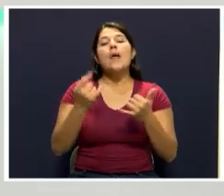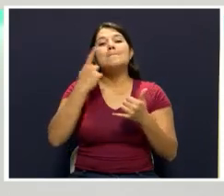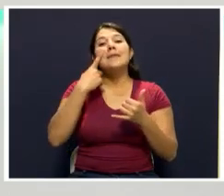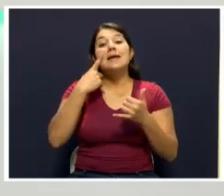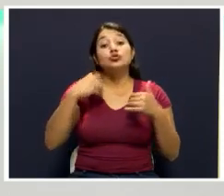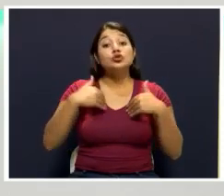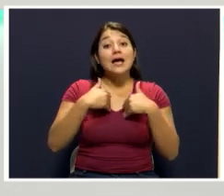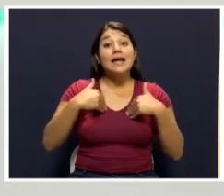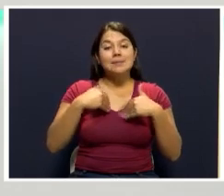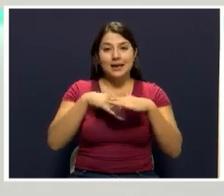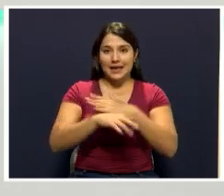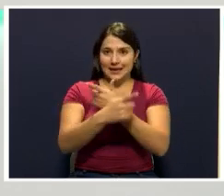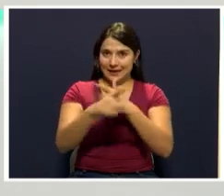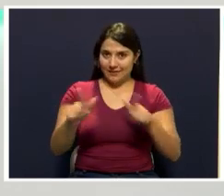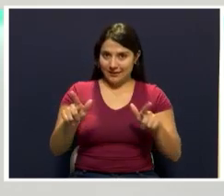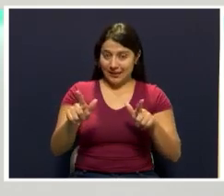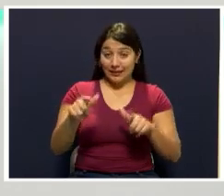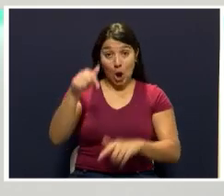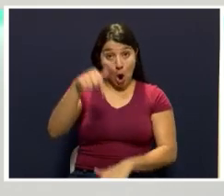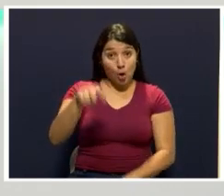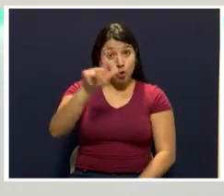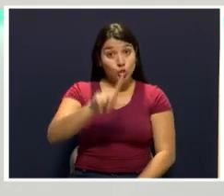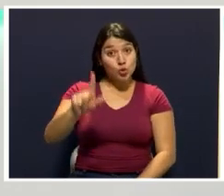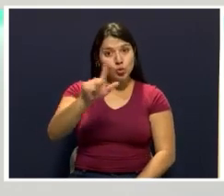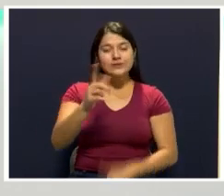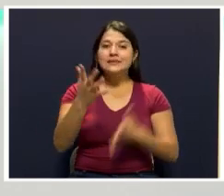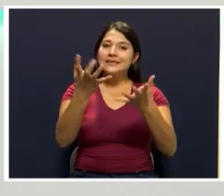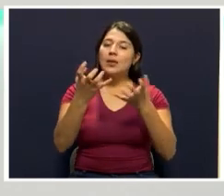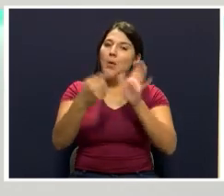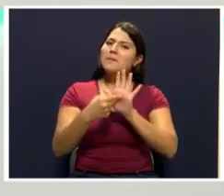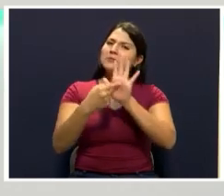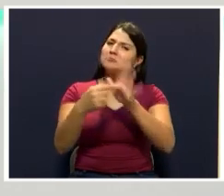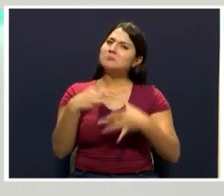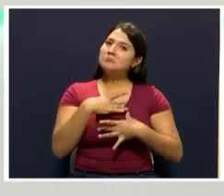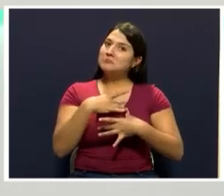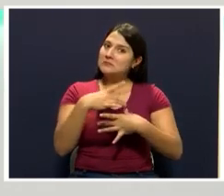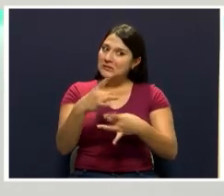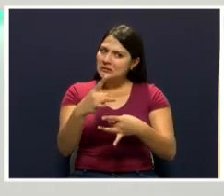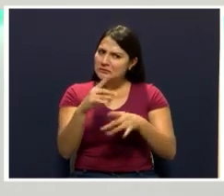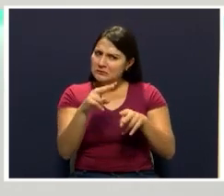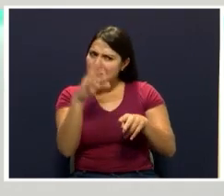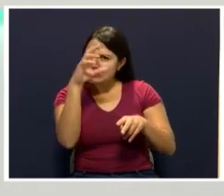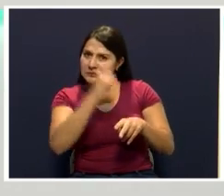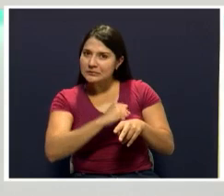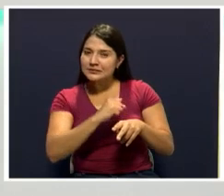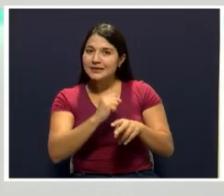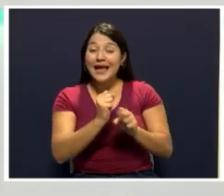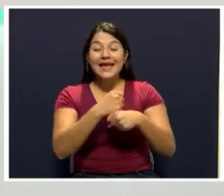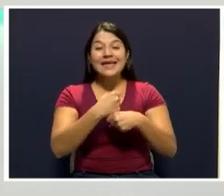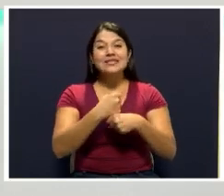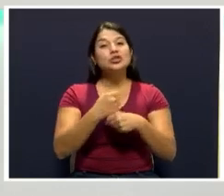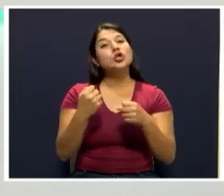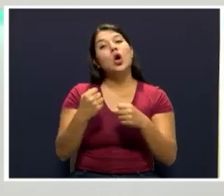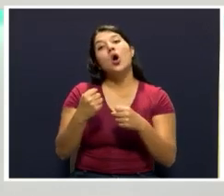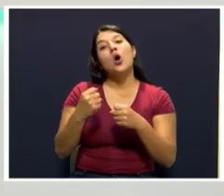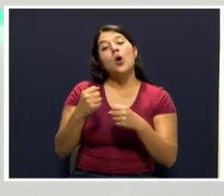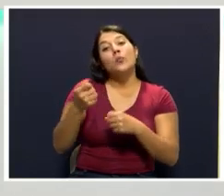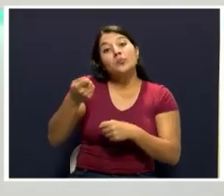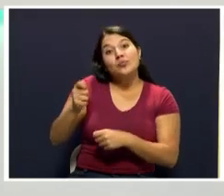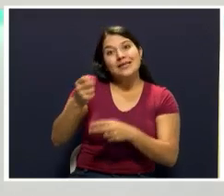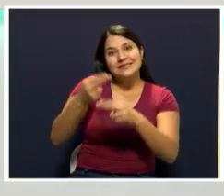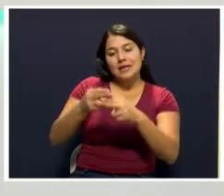Animales en Libertad. Este lunes les presentamos un interesante descubrimiento que hizo Nat Geo y que